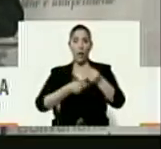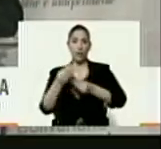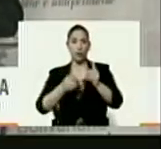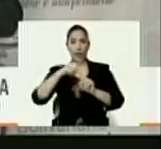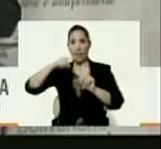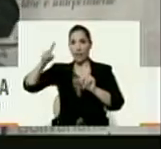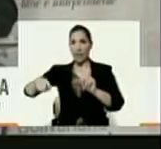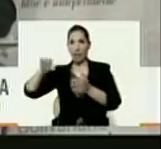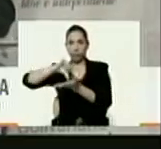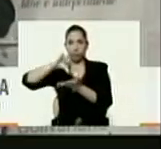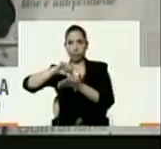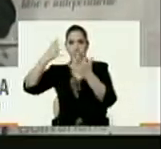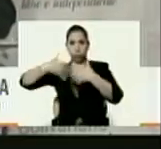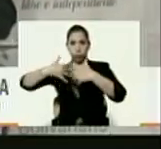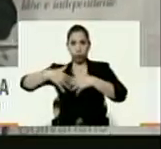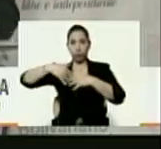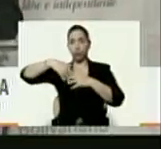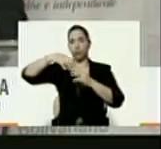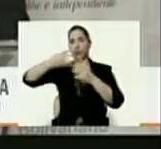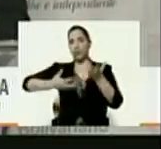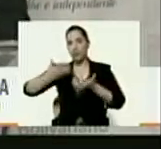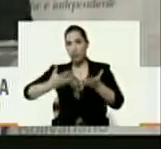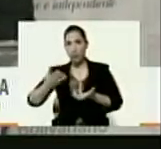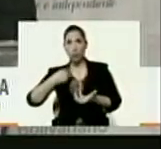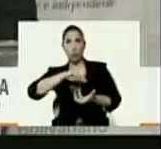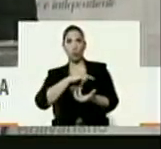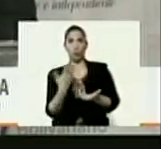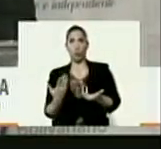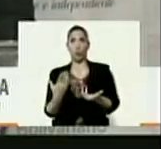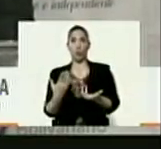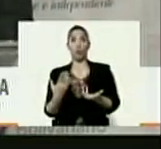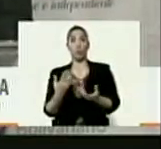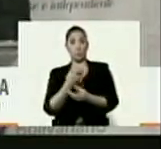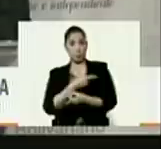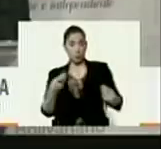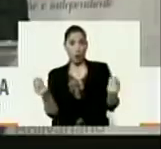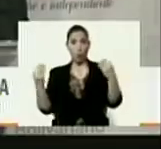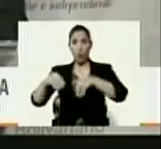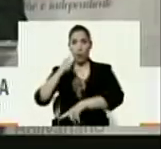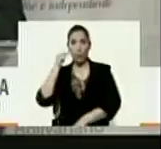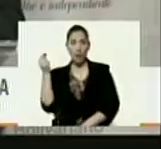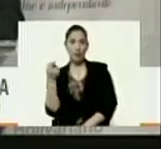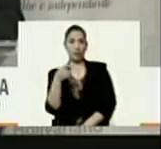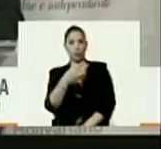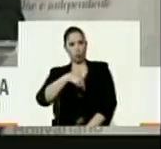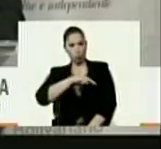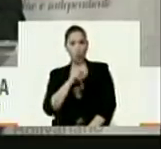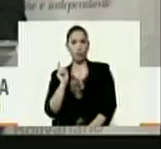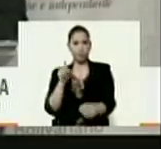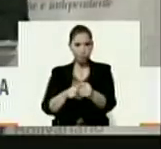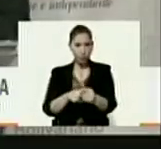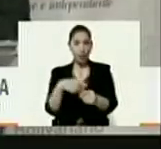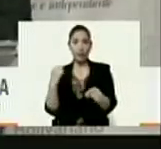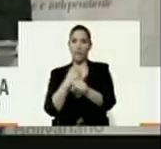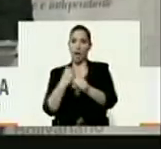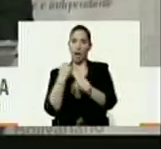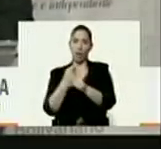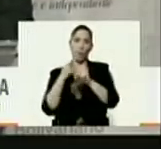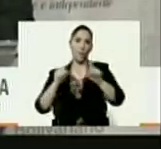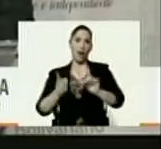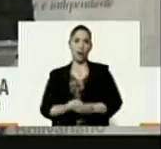centrales térmicas, etcétera, etcétera. Nosotros somos signatarios del Acuerdo de París y en ese sentido estamos trabajando